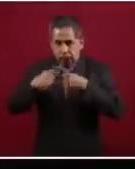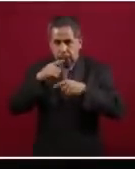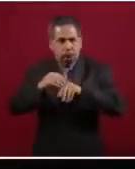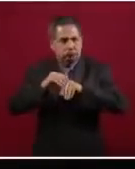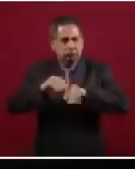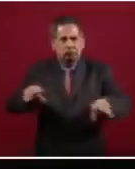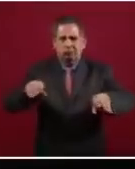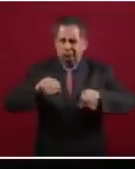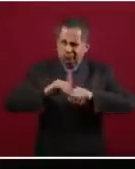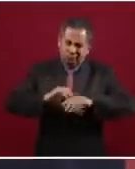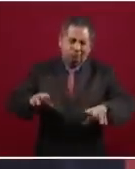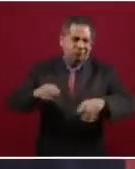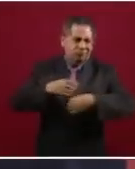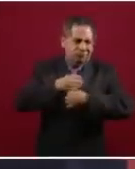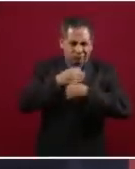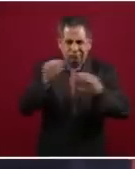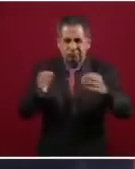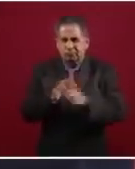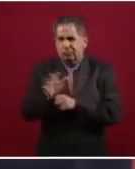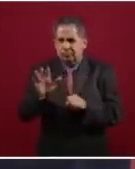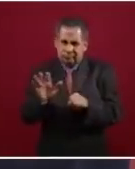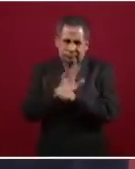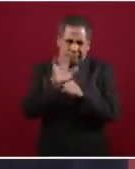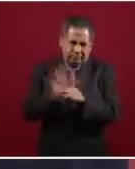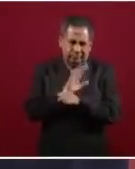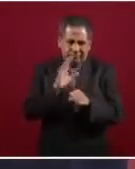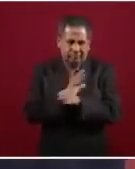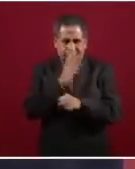conocer todos los cambios